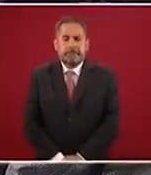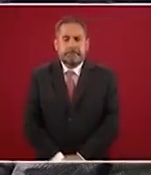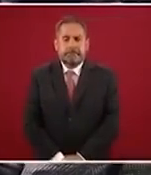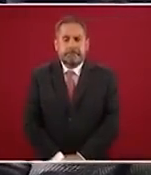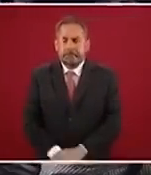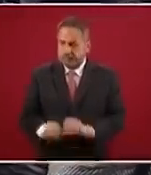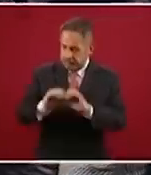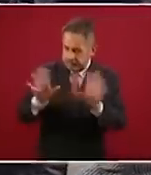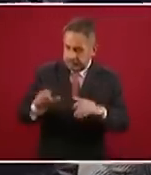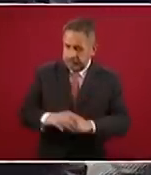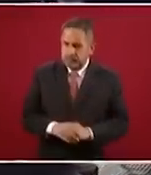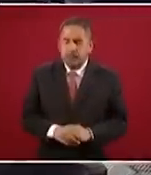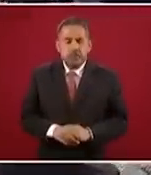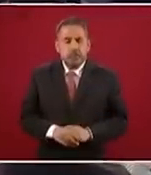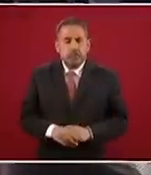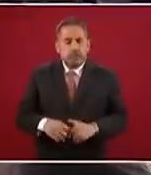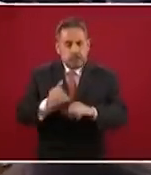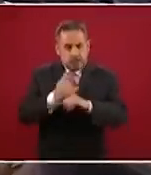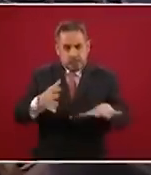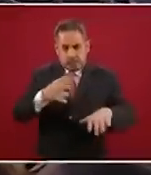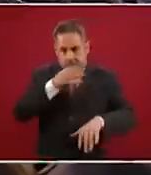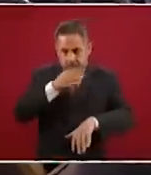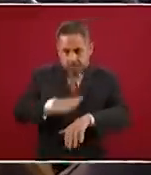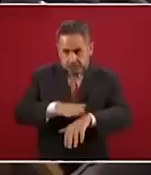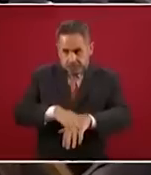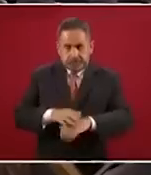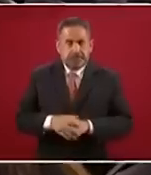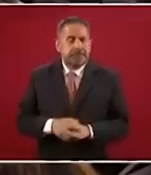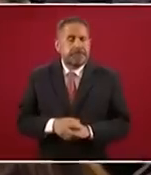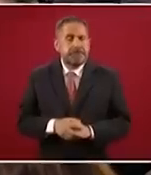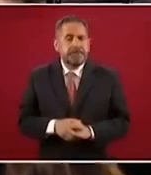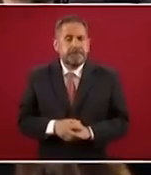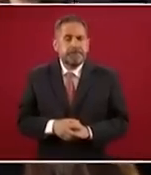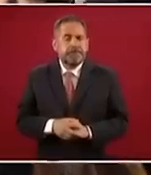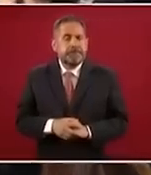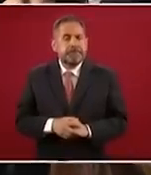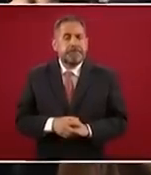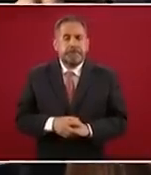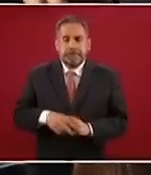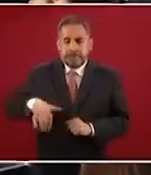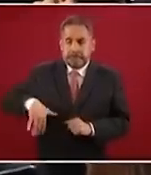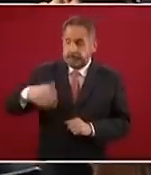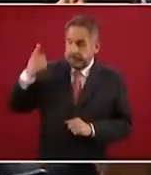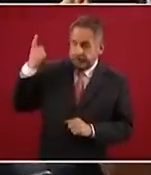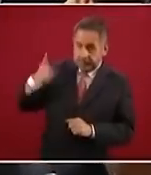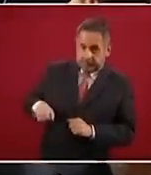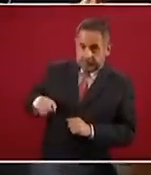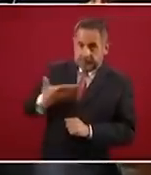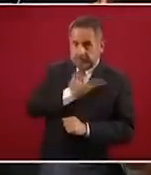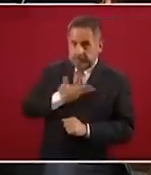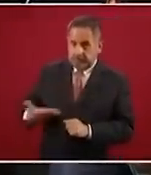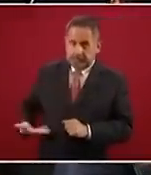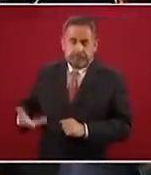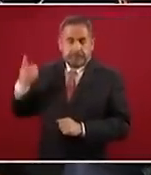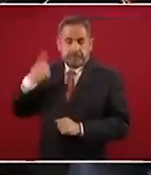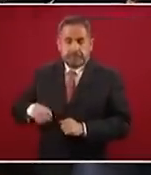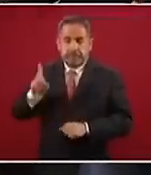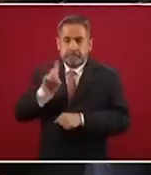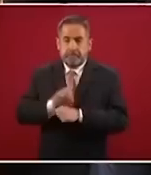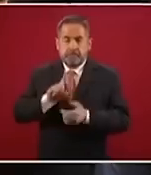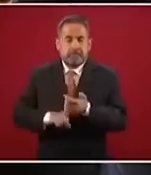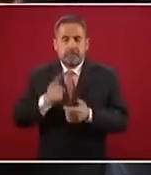Claro que sí. Informar que, como aquí se instruyó por parte del presidente, el